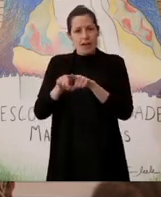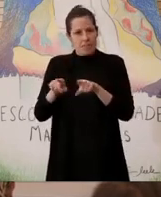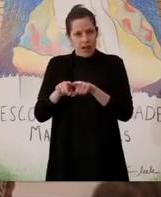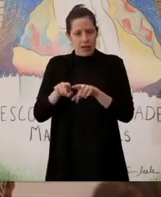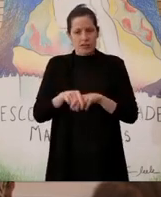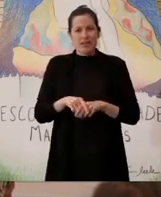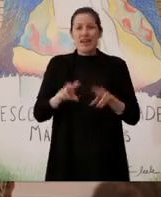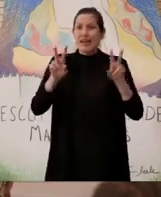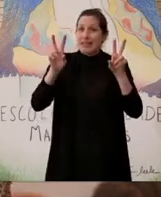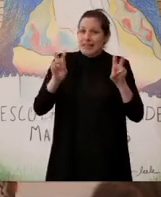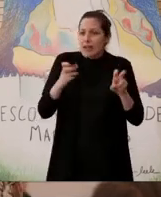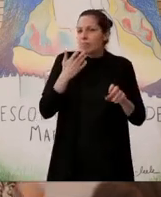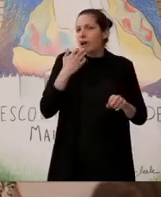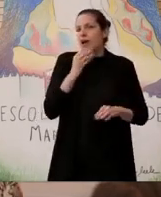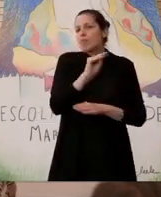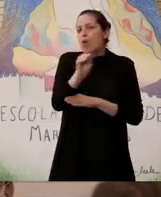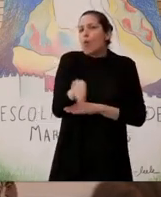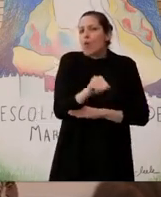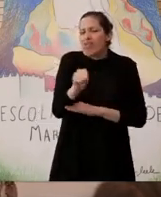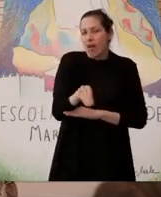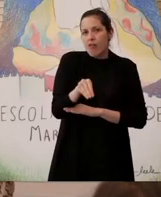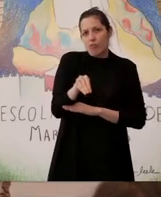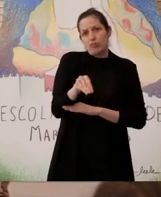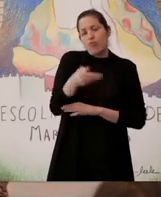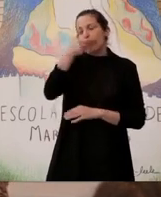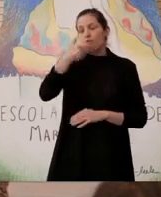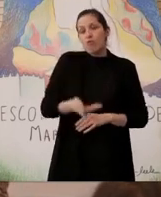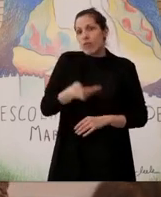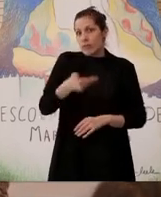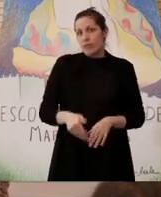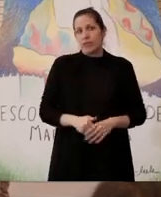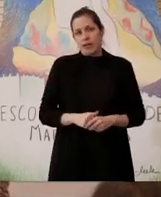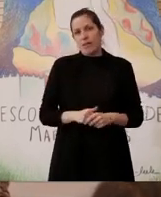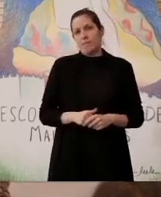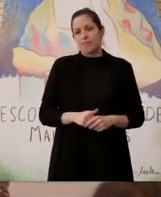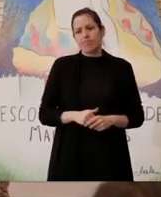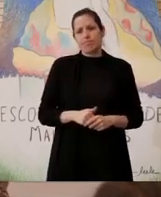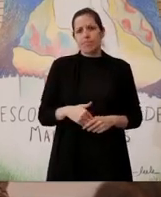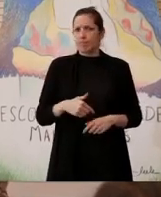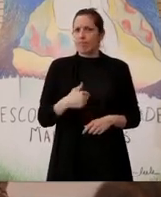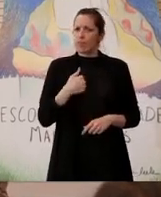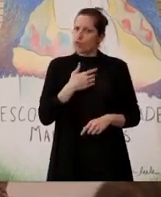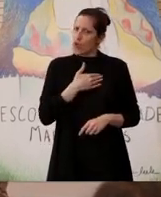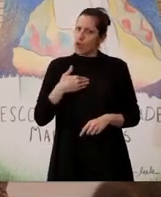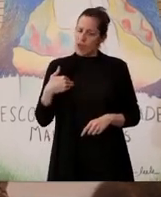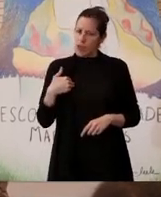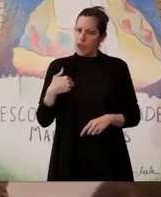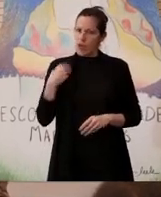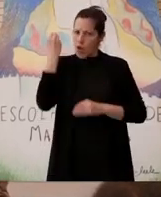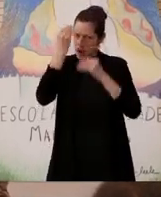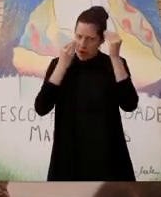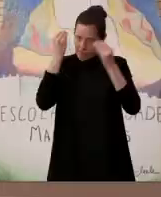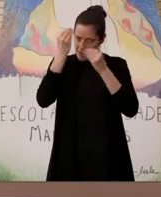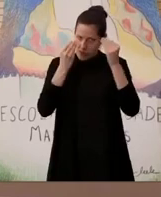tema dos cuidados es un tema fundamental y saber que nos cuidados era algo que quería engadir un poco a reflexión interesante